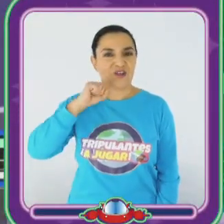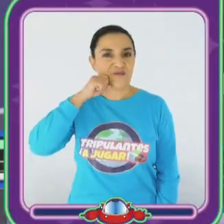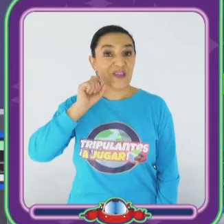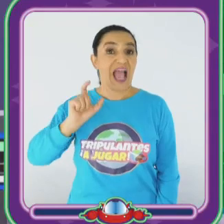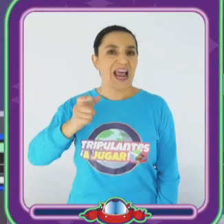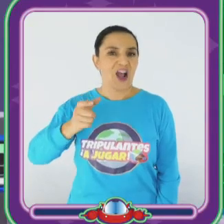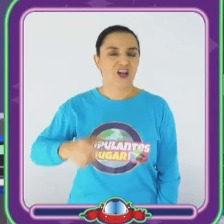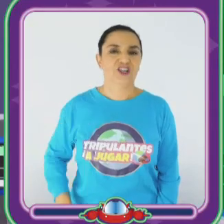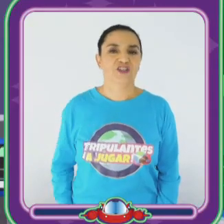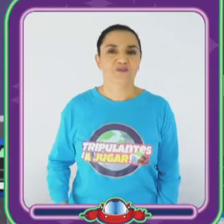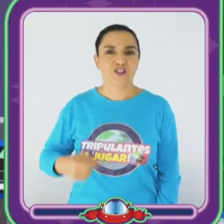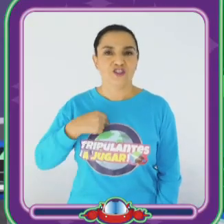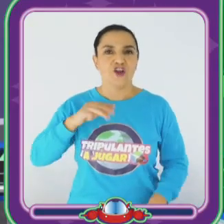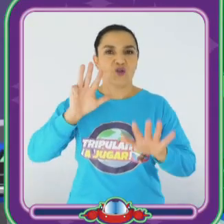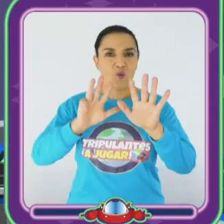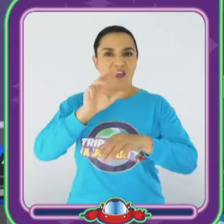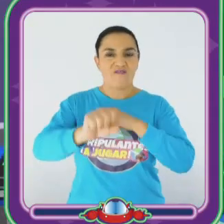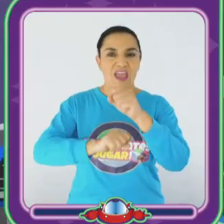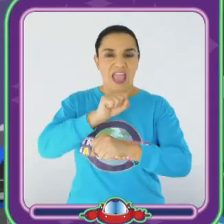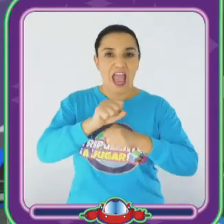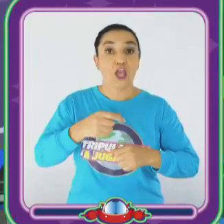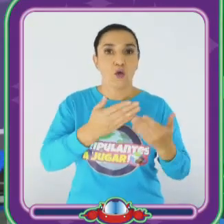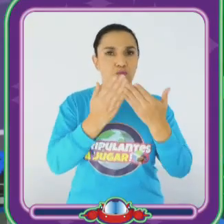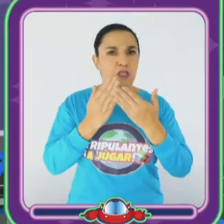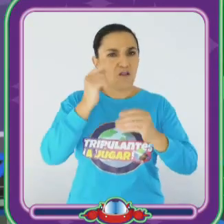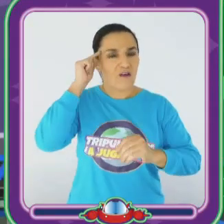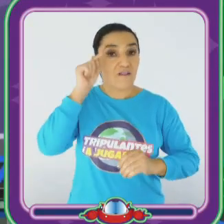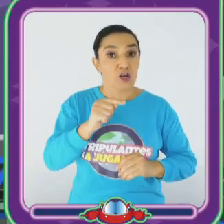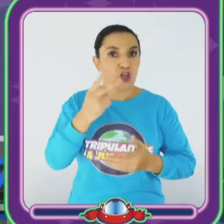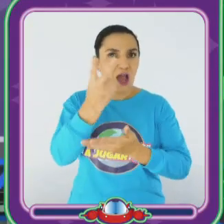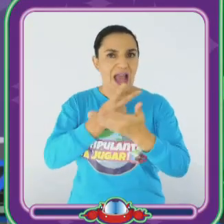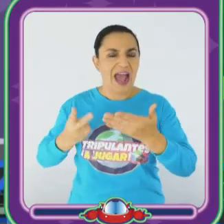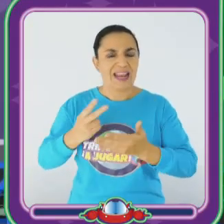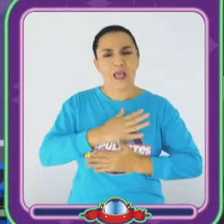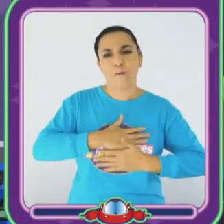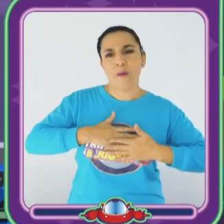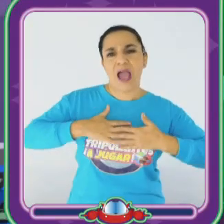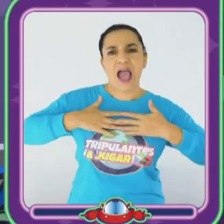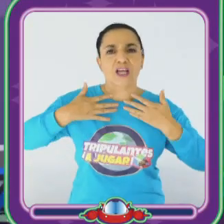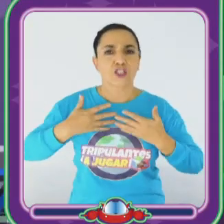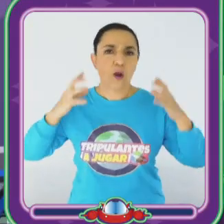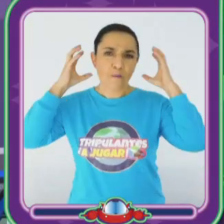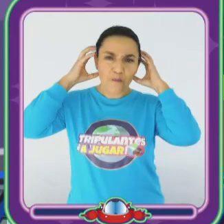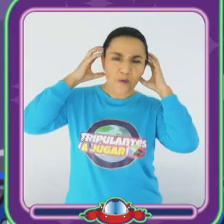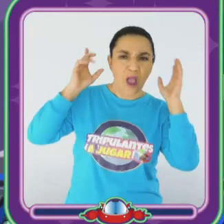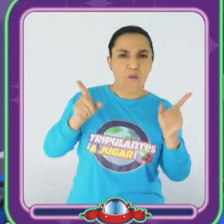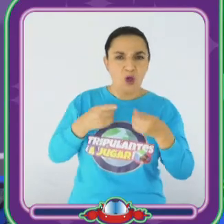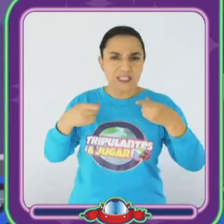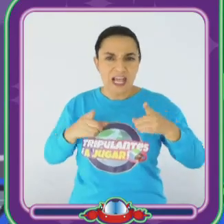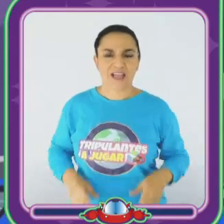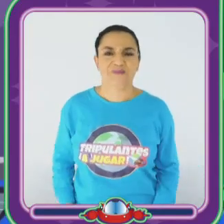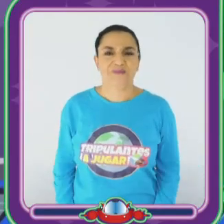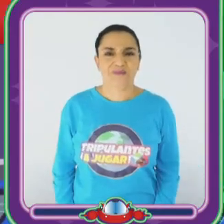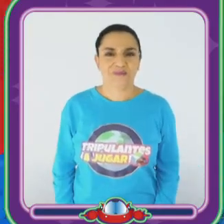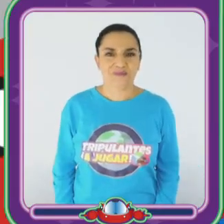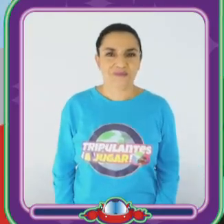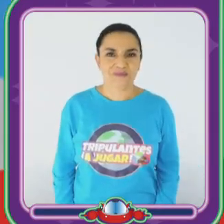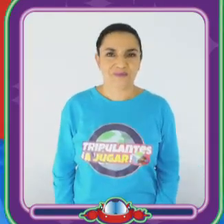Mi nombre es Gregorio. Tengo 9 años. Mi asignatura favorita es artes. Mi pasión es escuchar música.